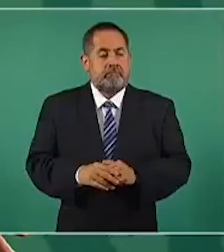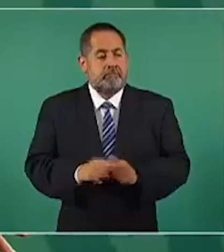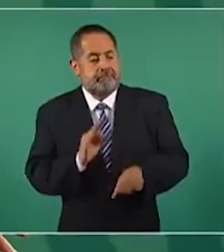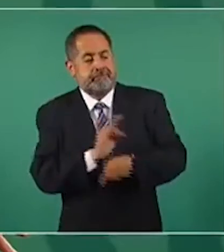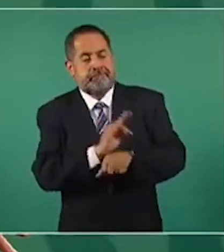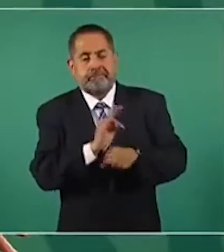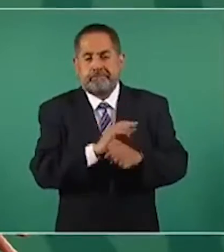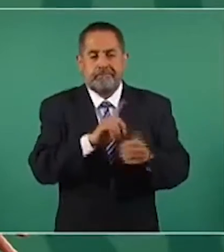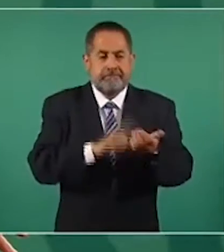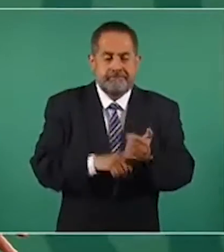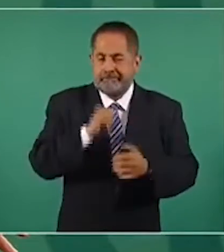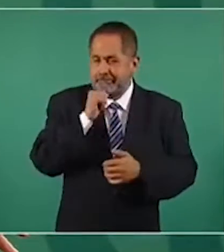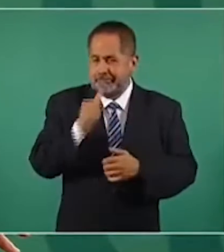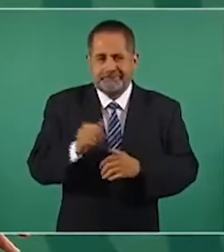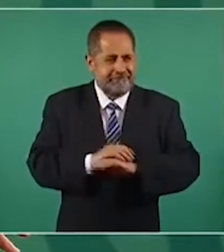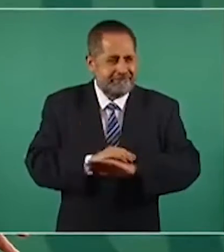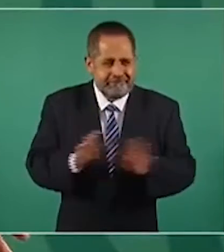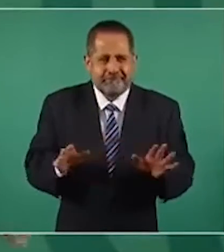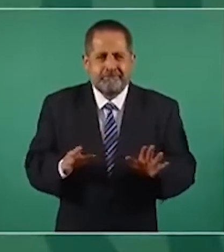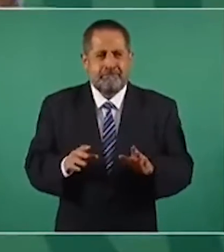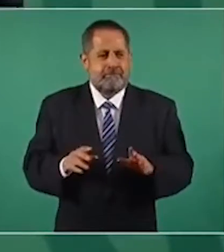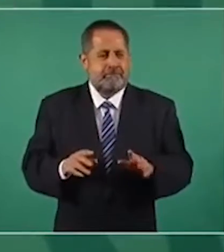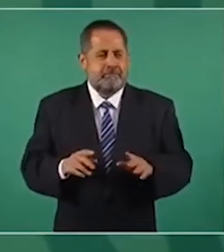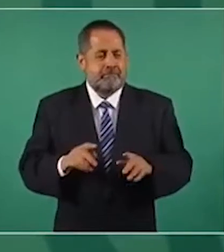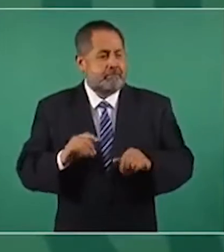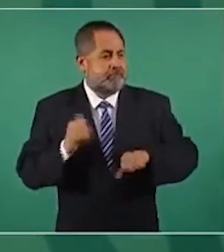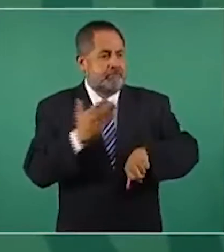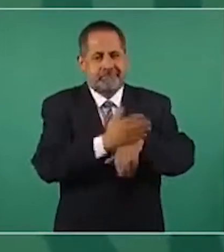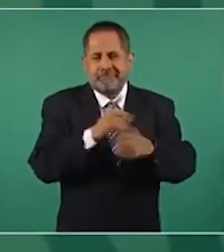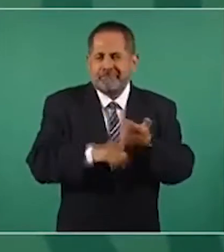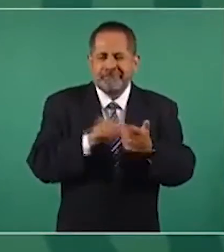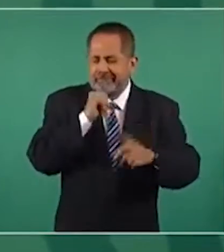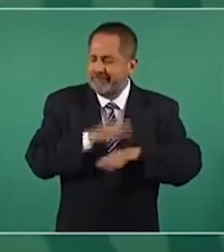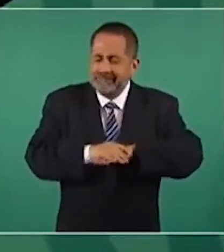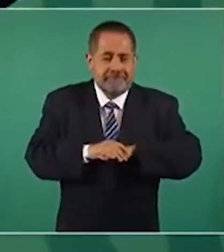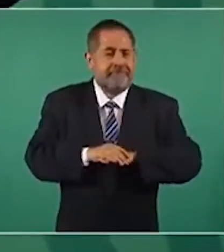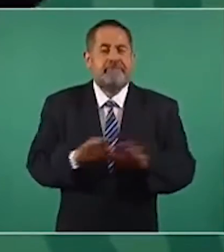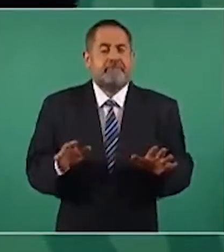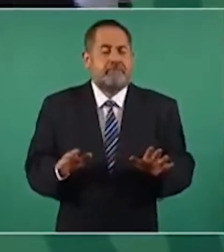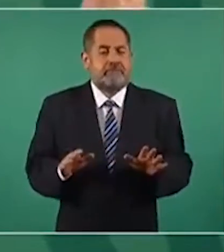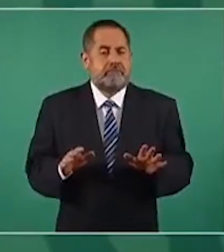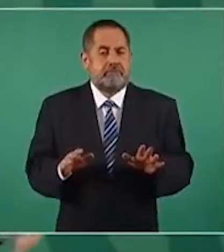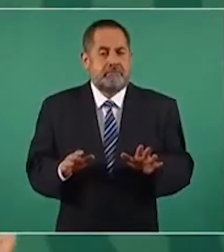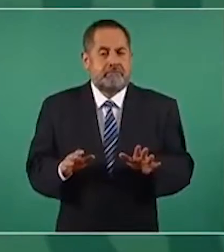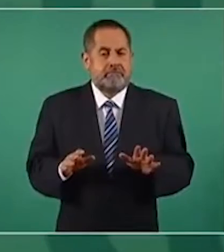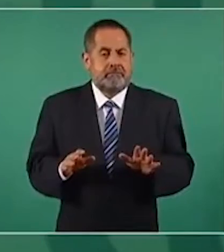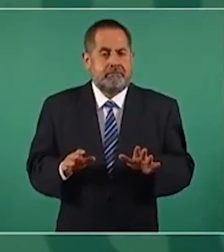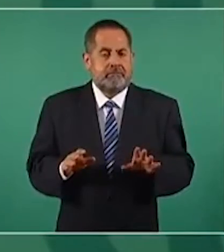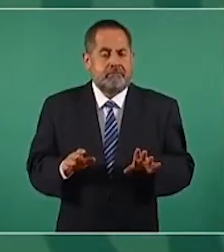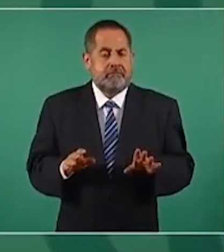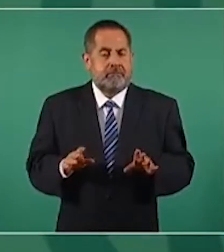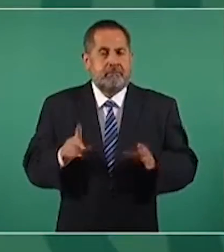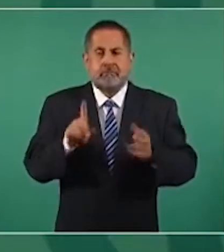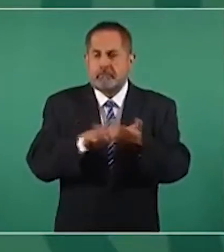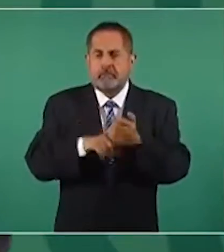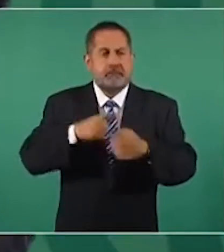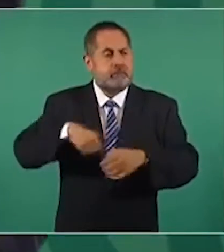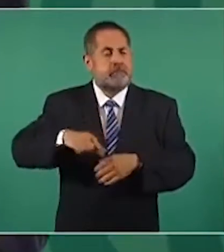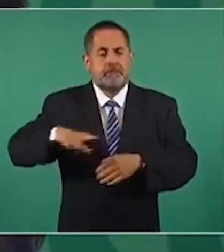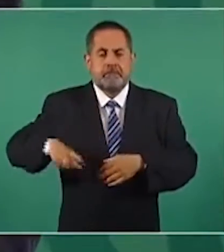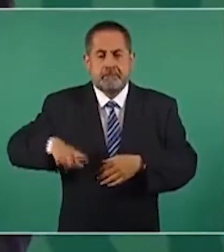protección, ya no hay impunidad de parte de el